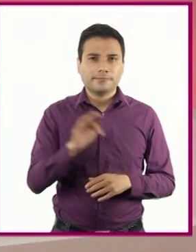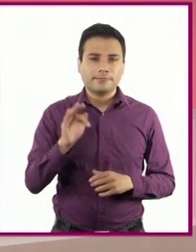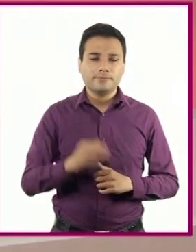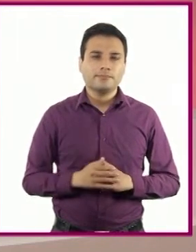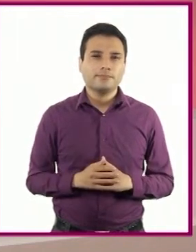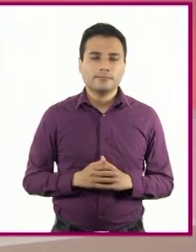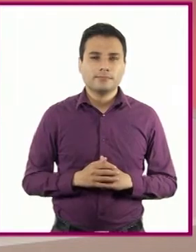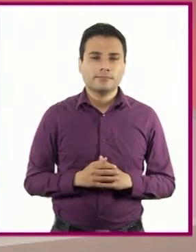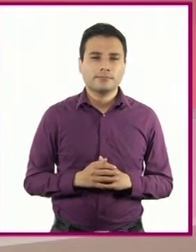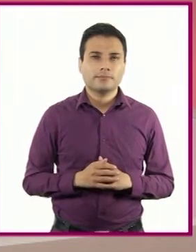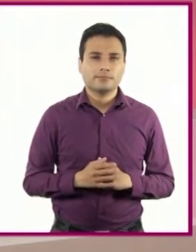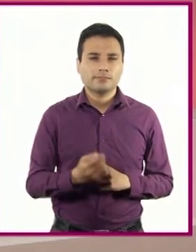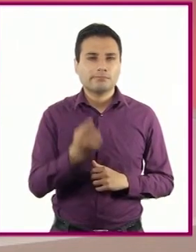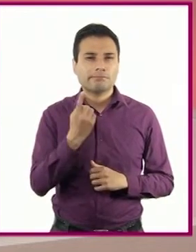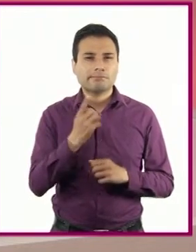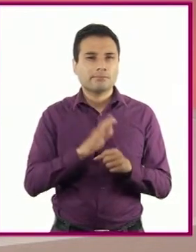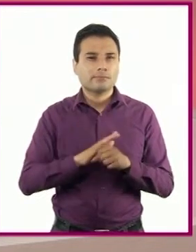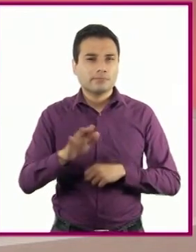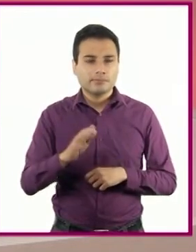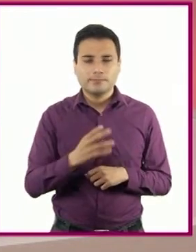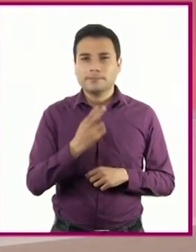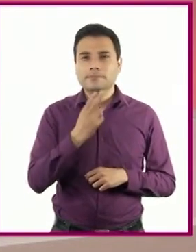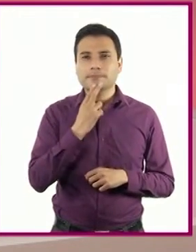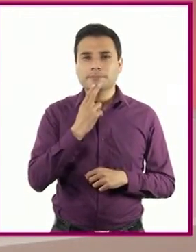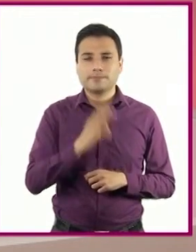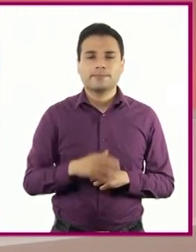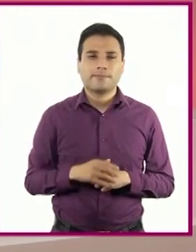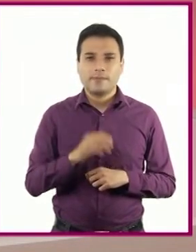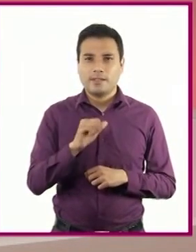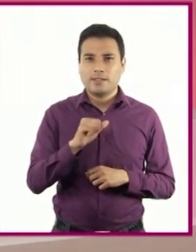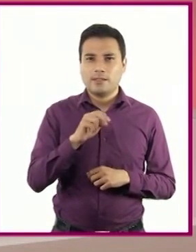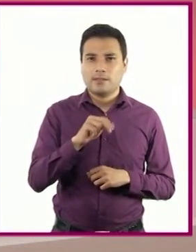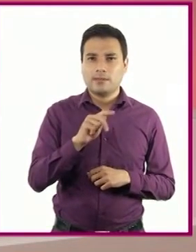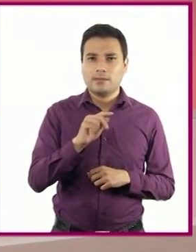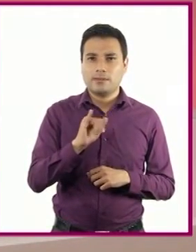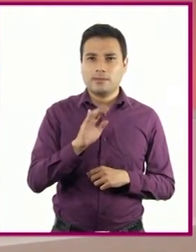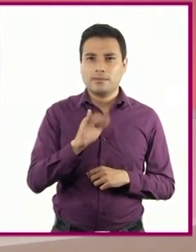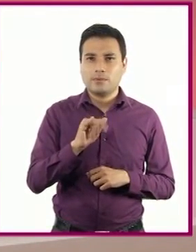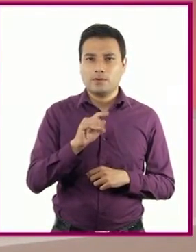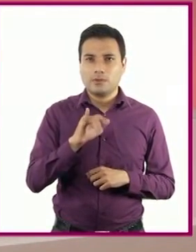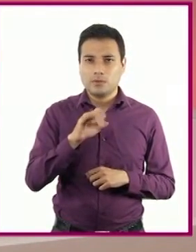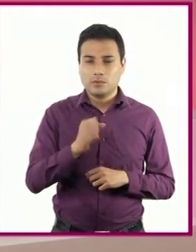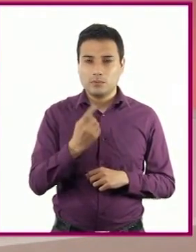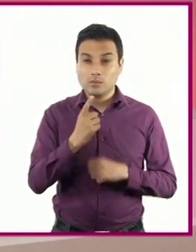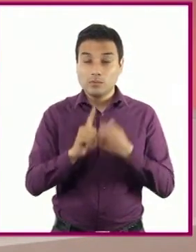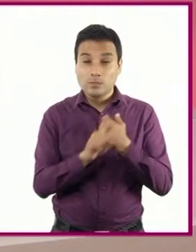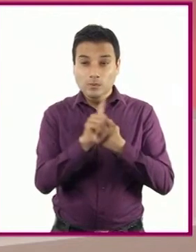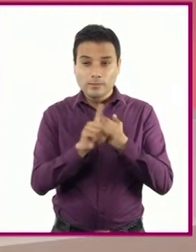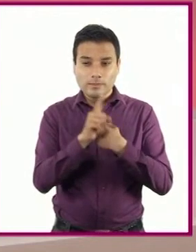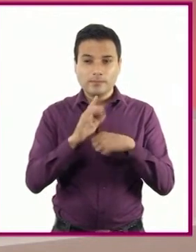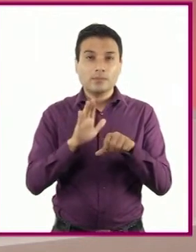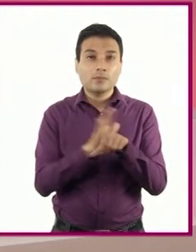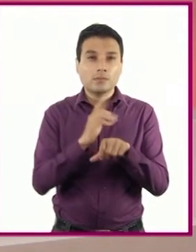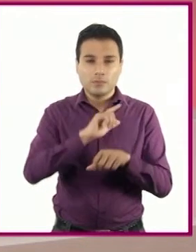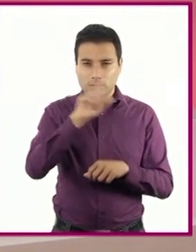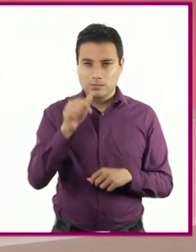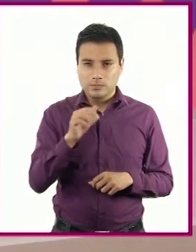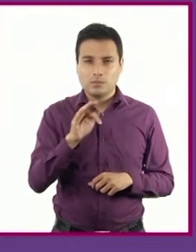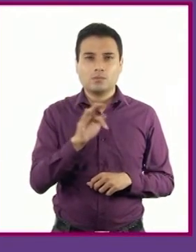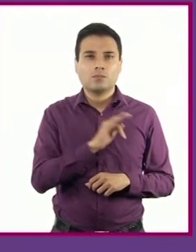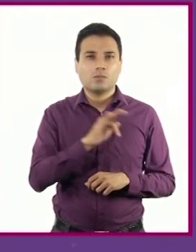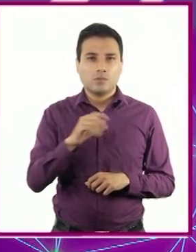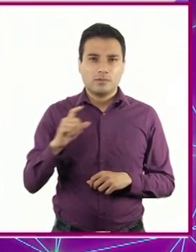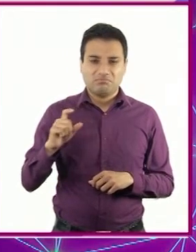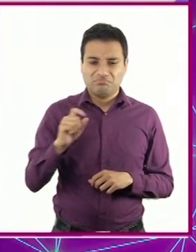El principal es el uso de antibióticos. Sin embargo, el principal problema de ellos es que puede generar resistencia a